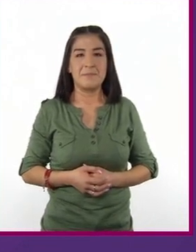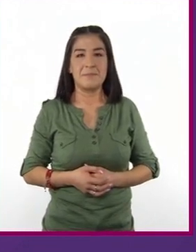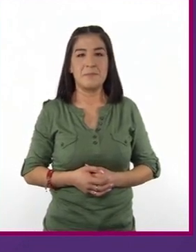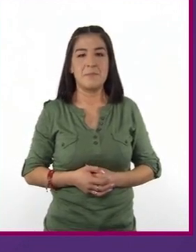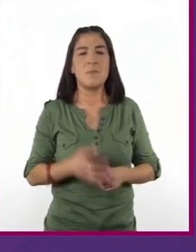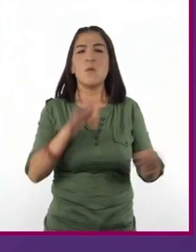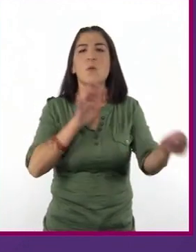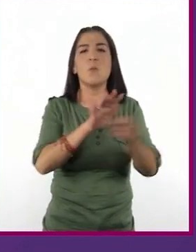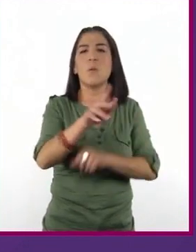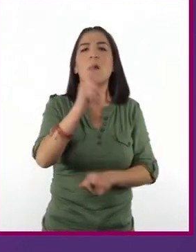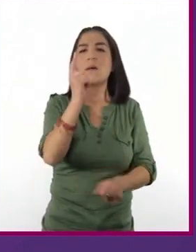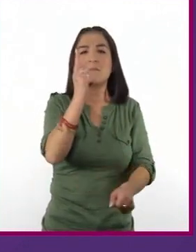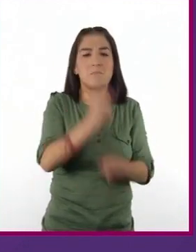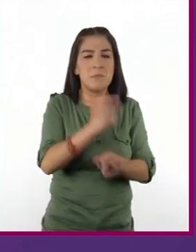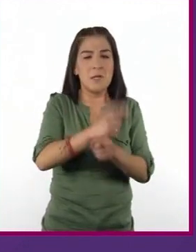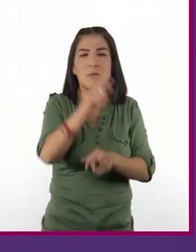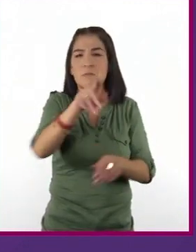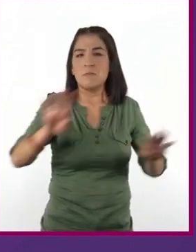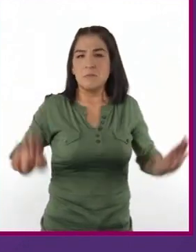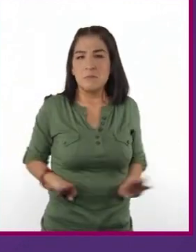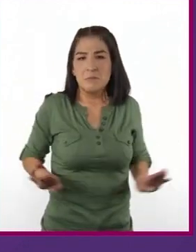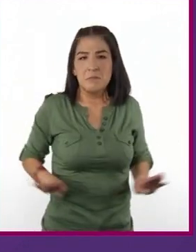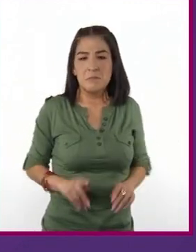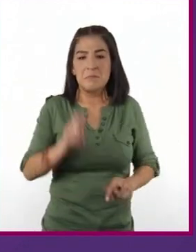¿Cuáles serían sus principales características?